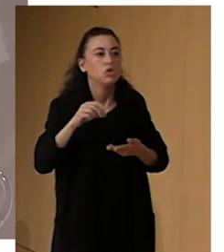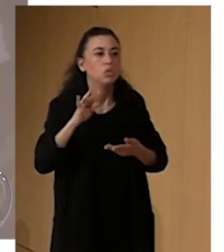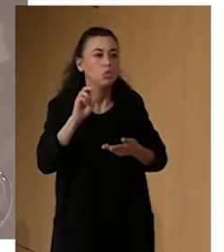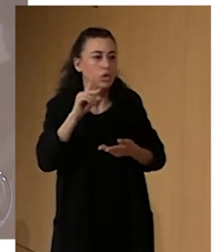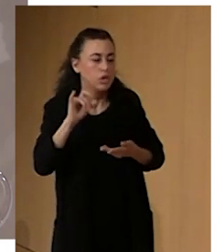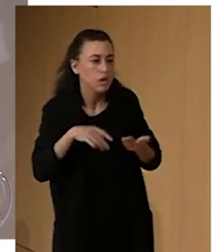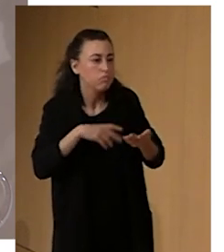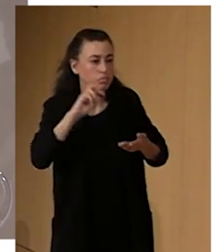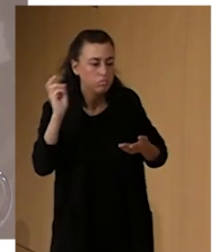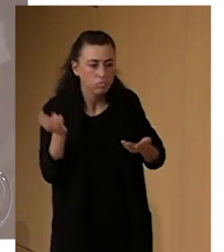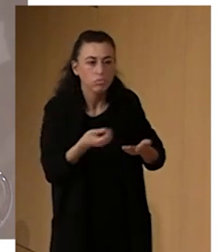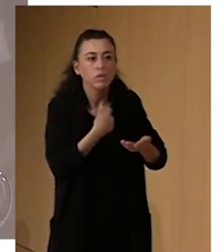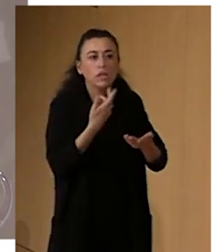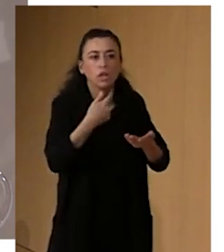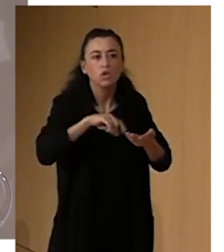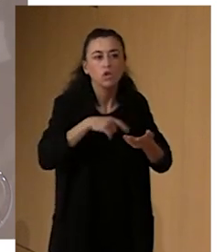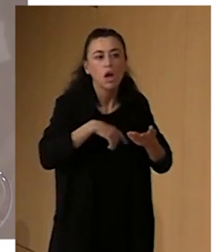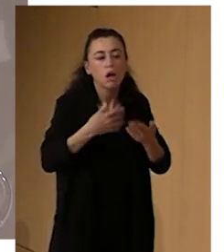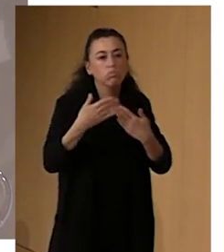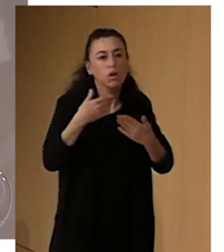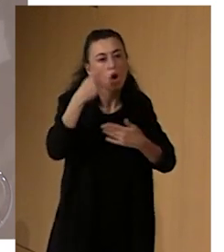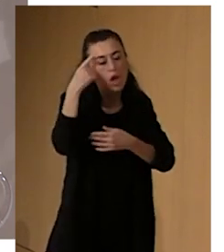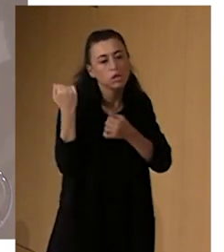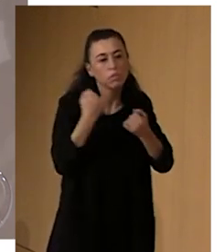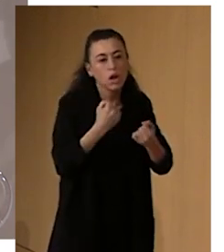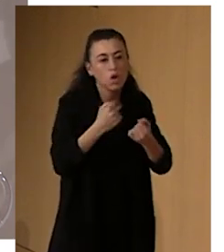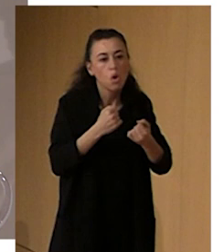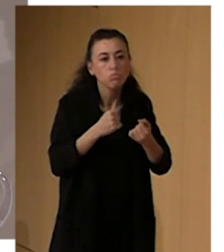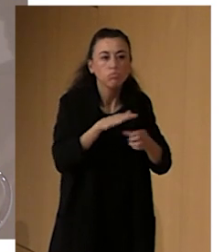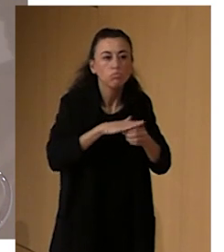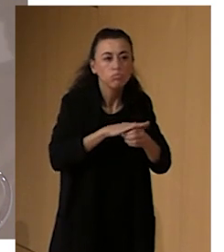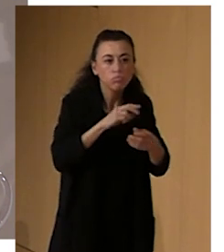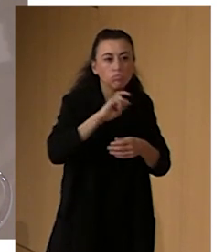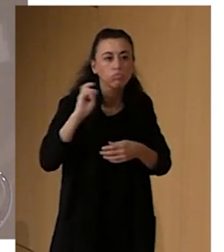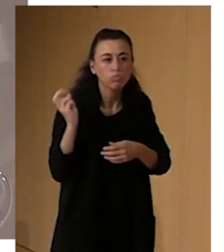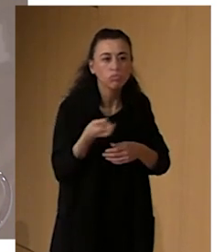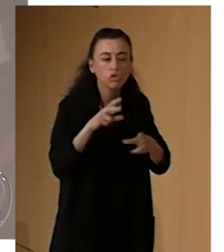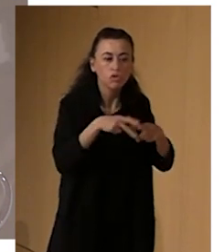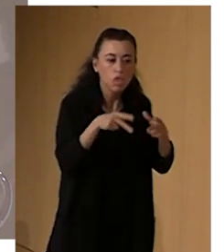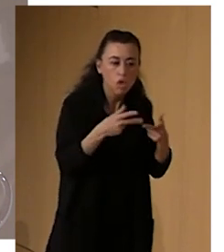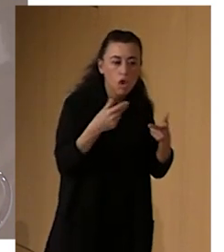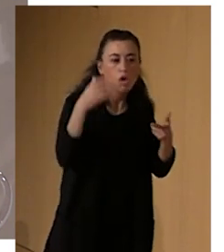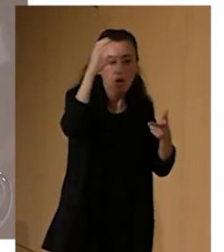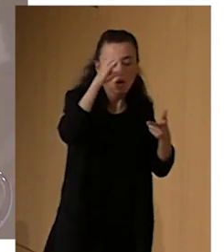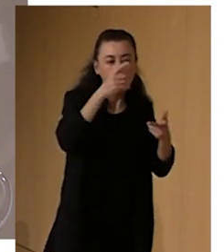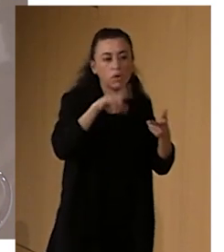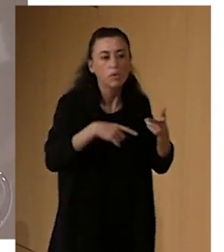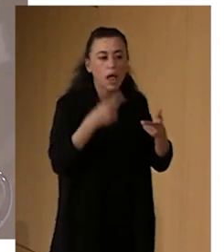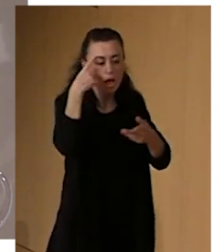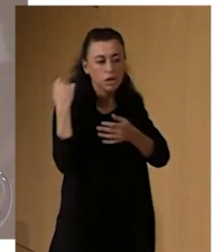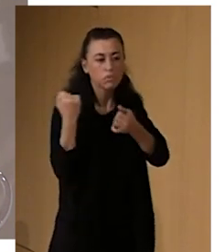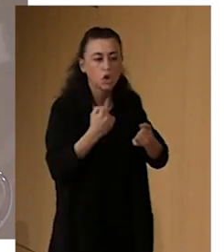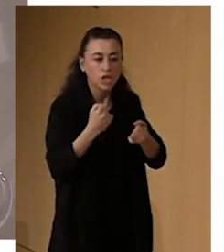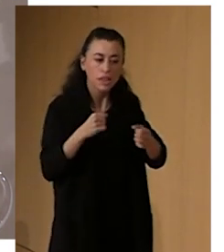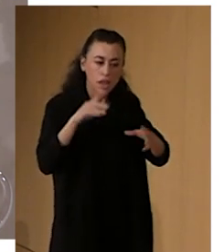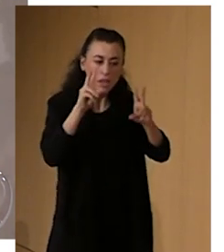de expertos multidisciplinares sociólogos expertos en arte pero también expertos en inclusión mediadores culturales